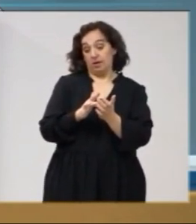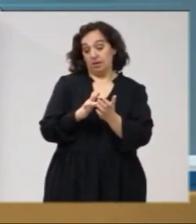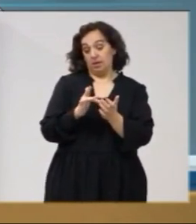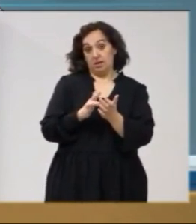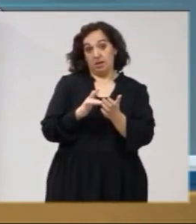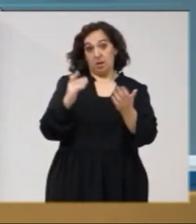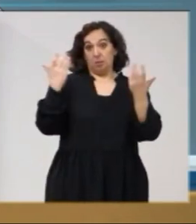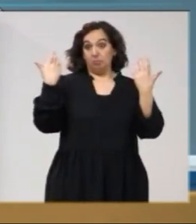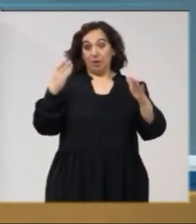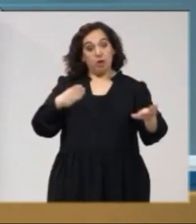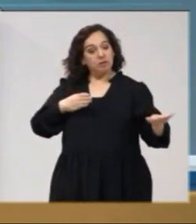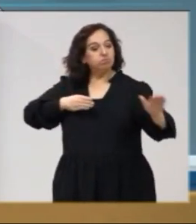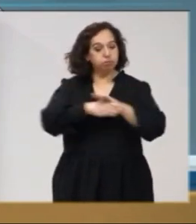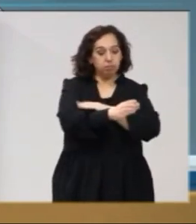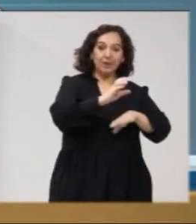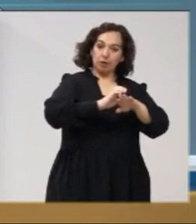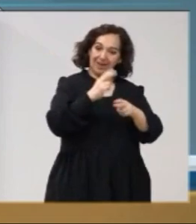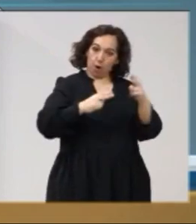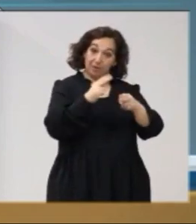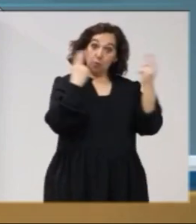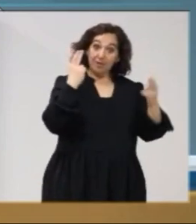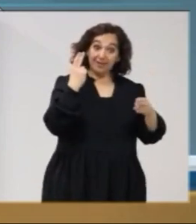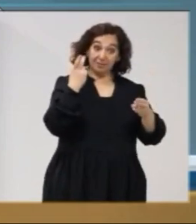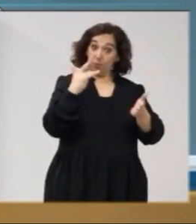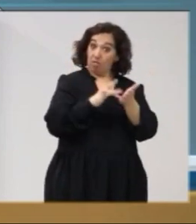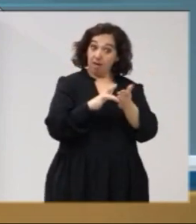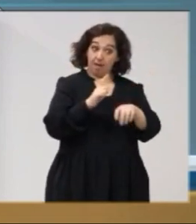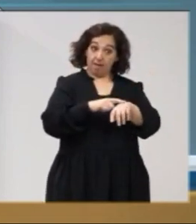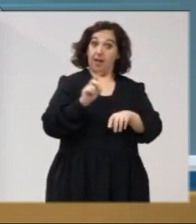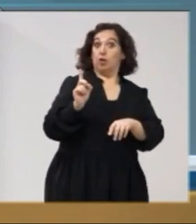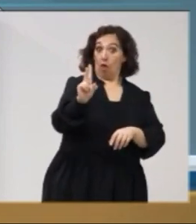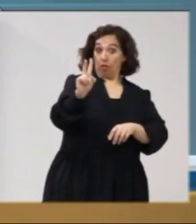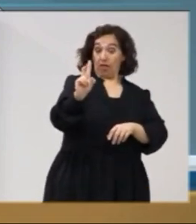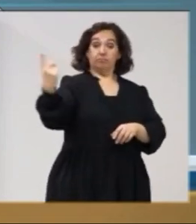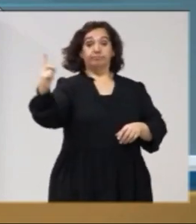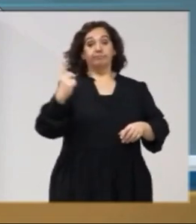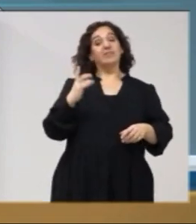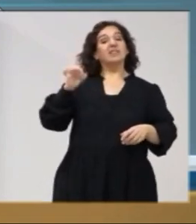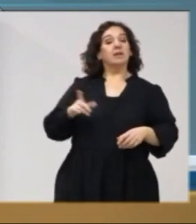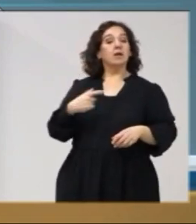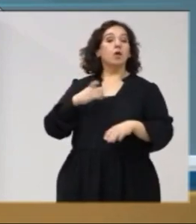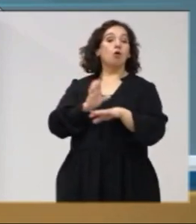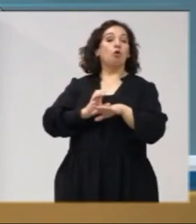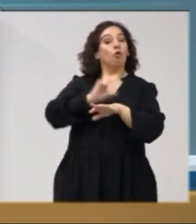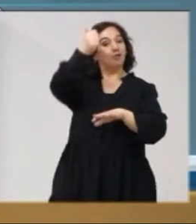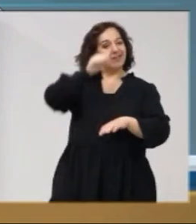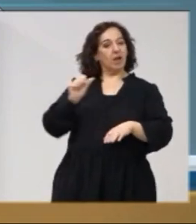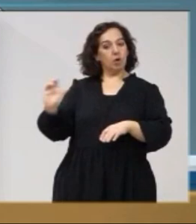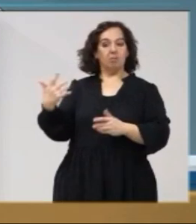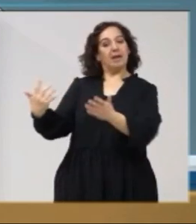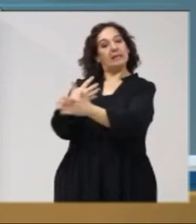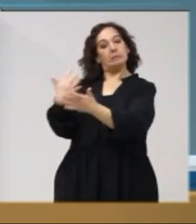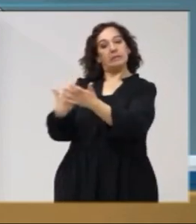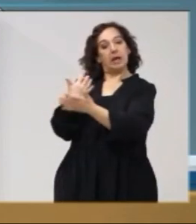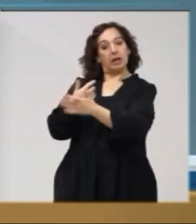del asalto a la Consejería de Obras Públicas, a las 12 vino a mi despacho el consejero para explicarme lo que